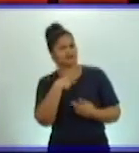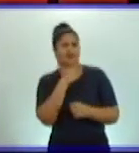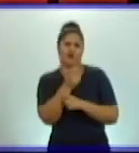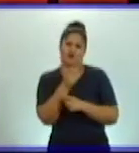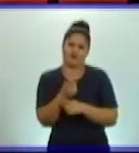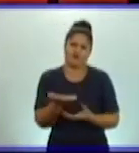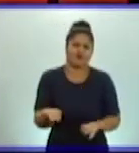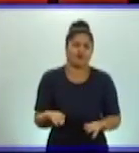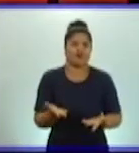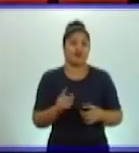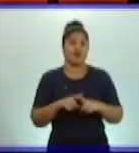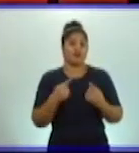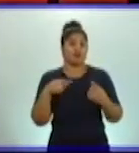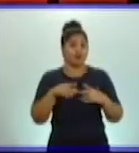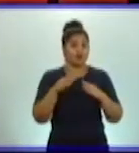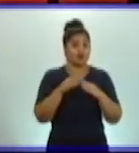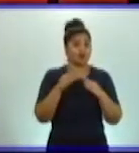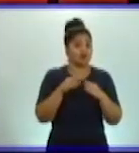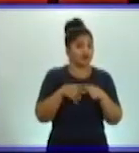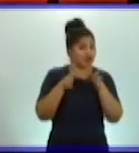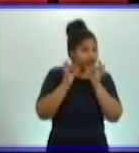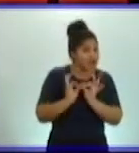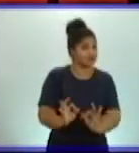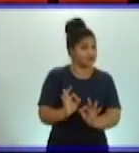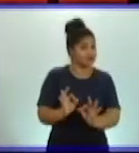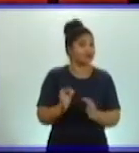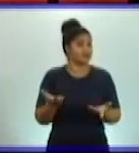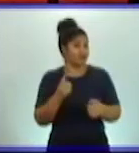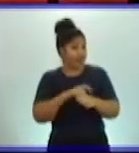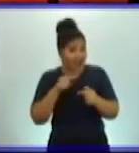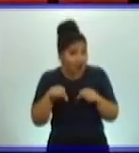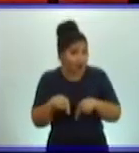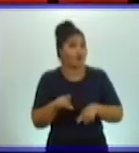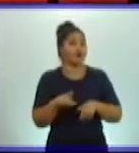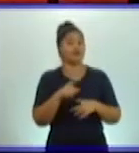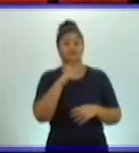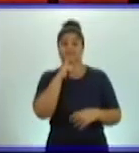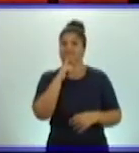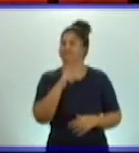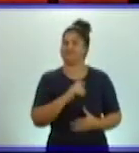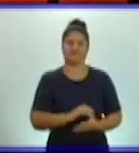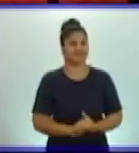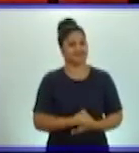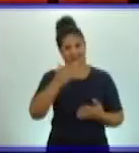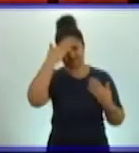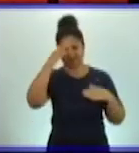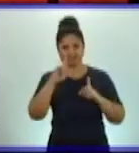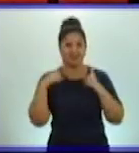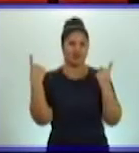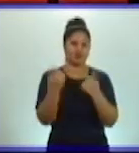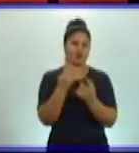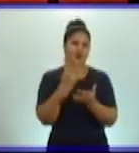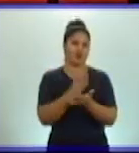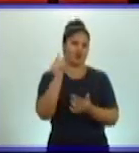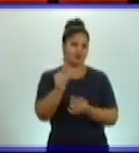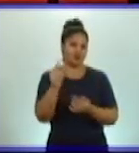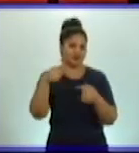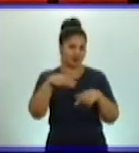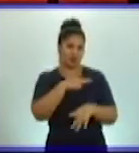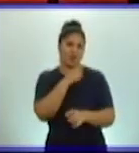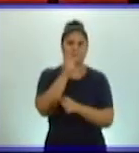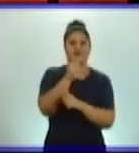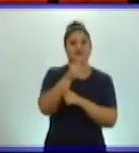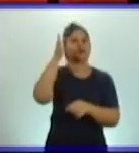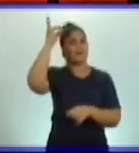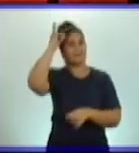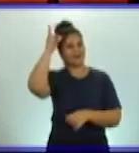muy complejo, y sobre todo felicitar a todos esos estudiantes, a todos esos alumnos míos que hoy día son profesores de español.